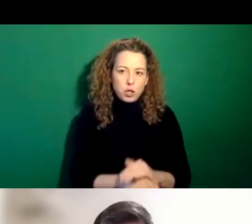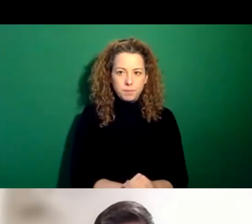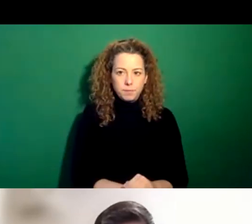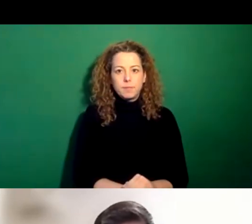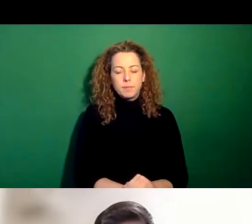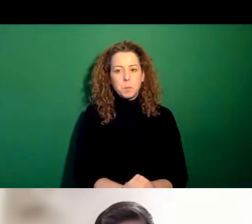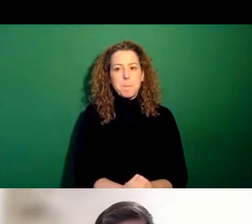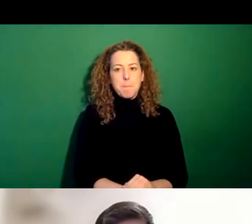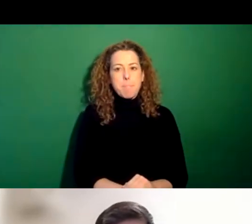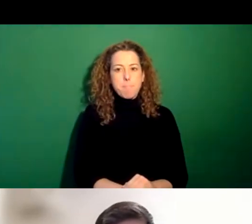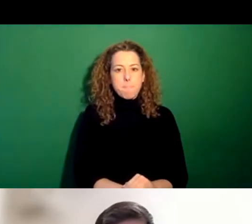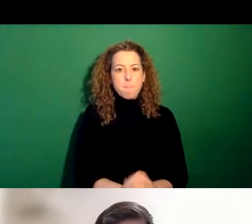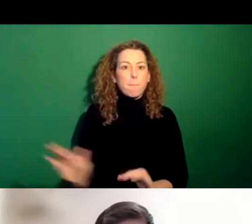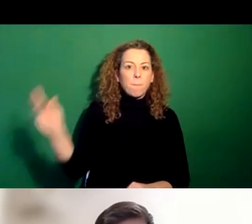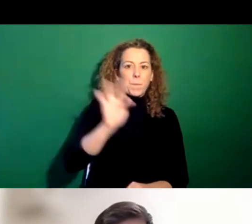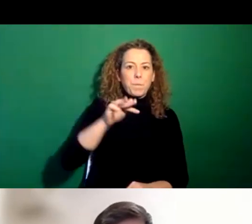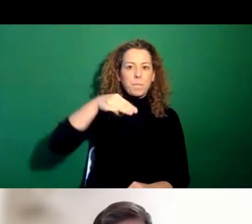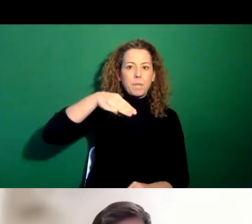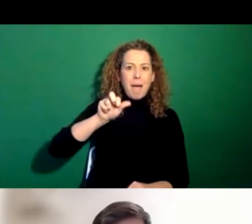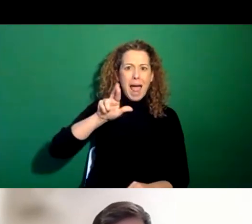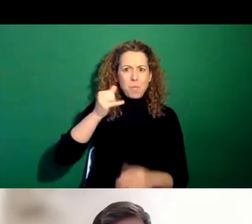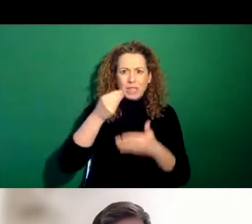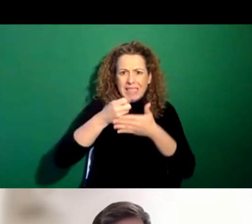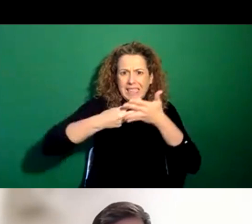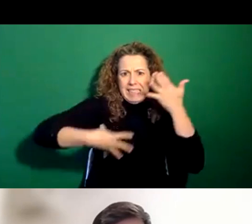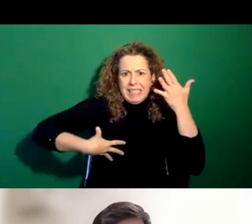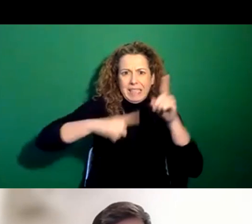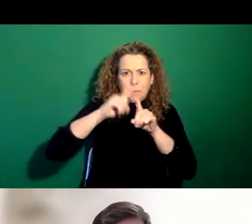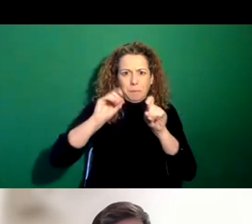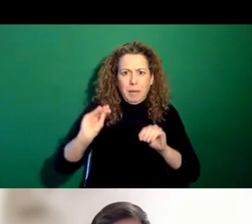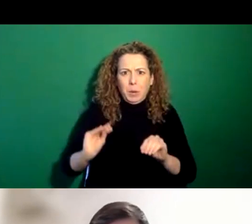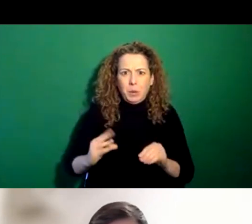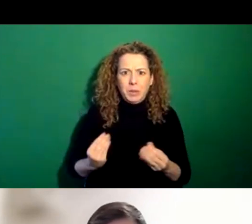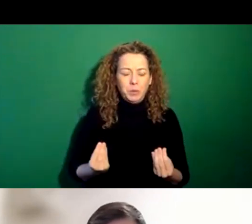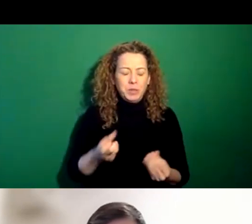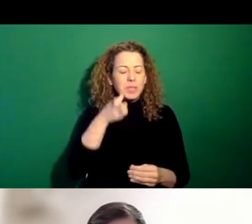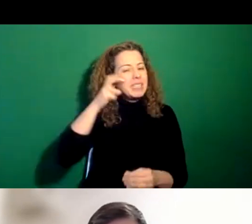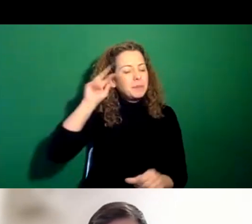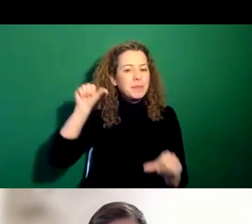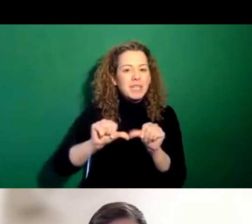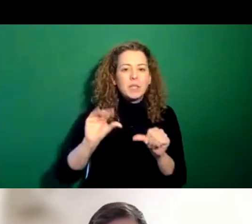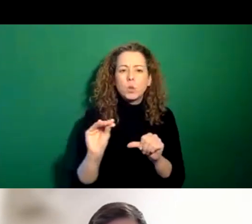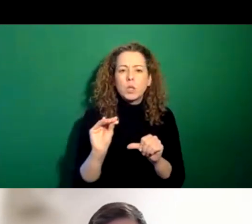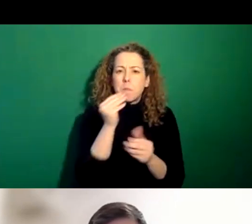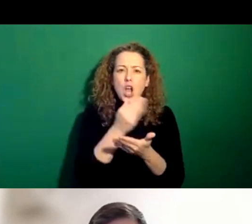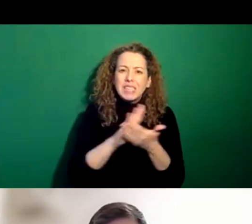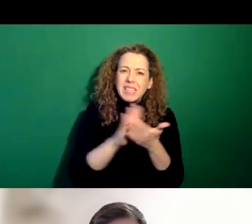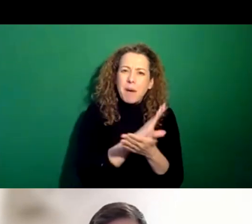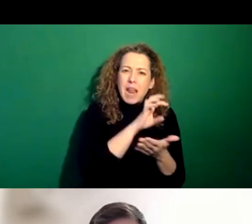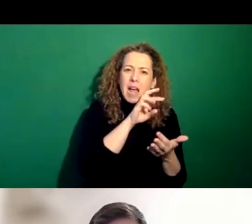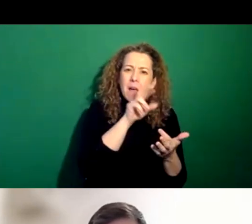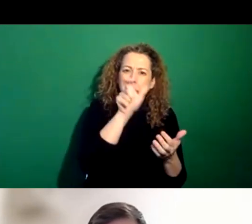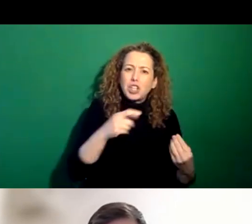Claro. Para María, es que tenemos un montón y si no nos... Por tu experiencia, ¿es mejor separar los tipos de